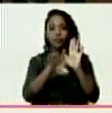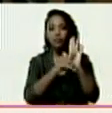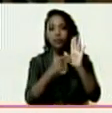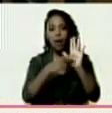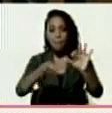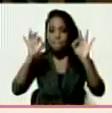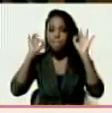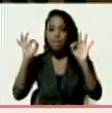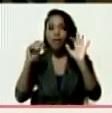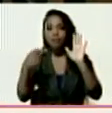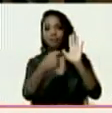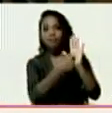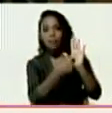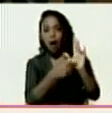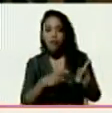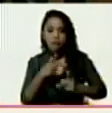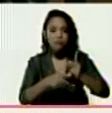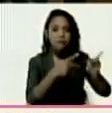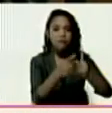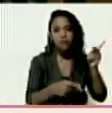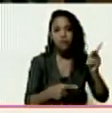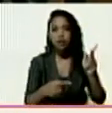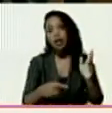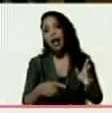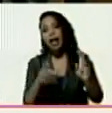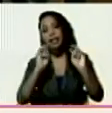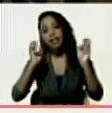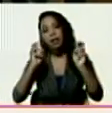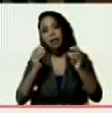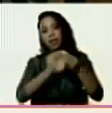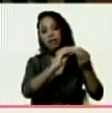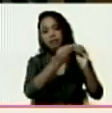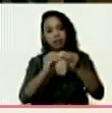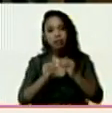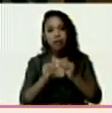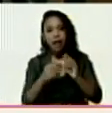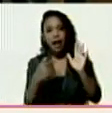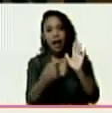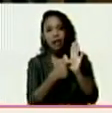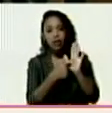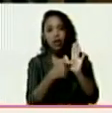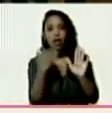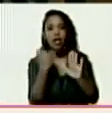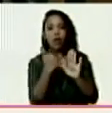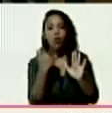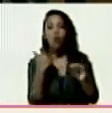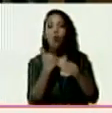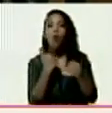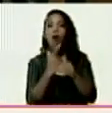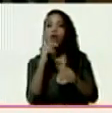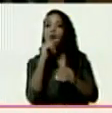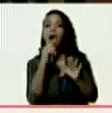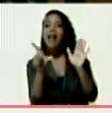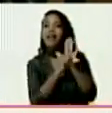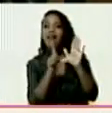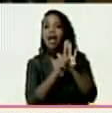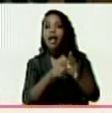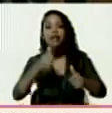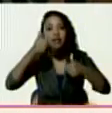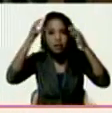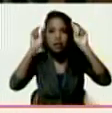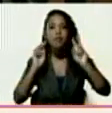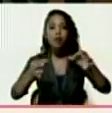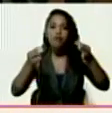específicamente para proceder al acto de instalación, es totalmente irrito e inconstitucional. Aquí en este